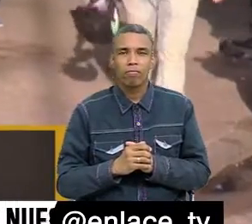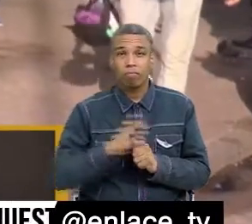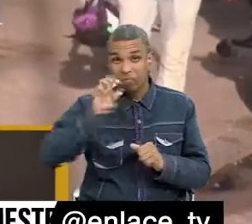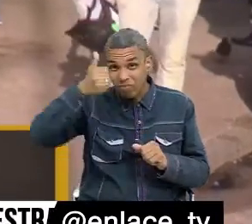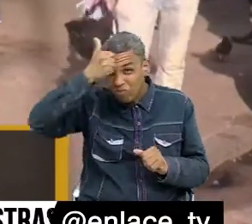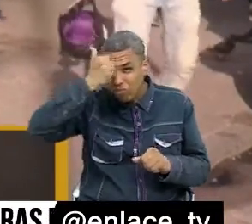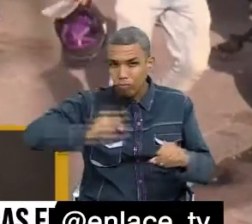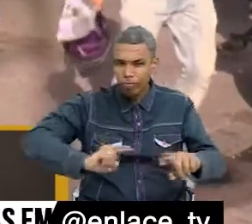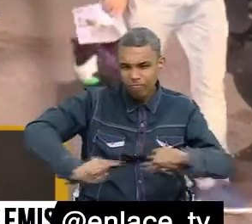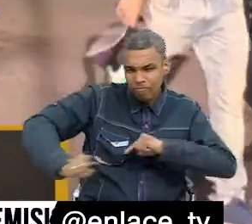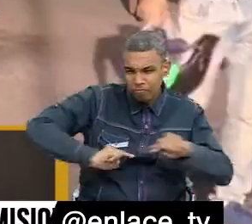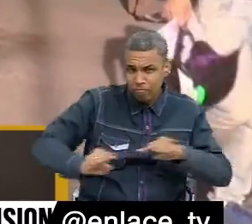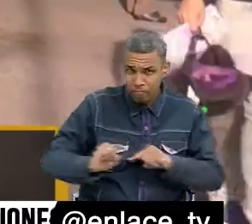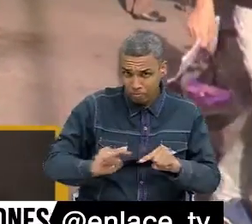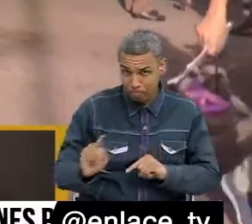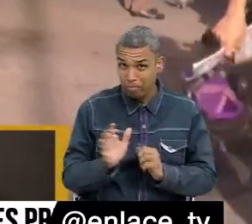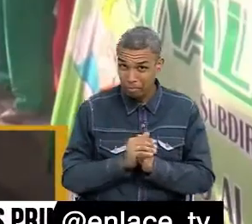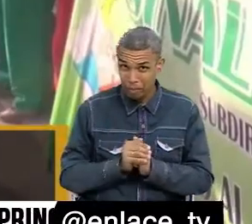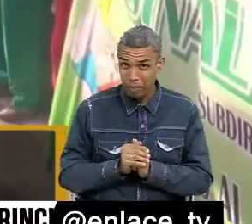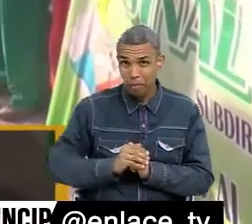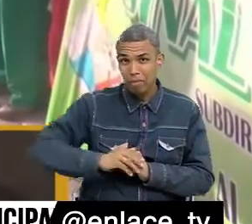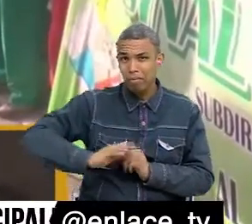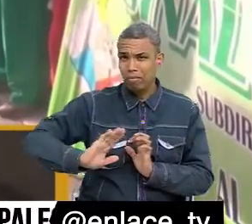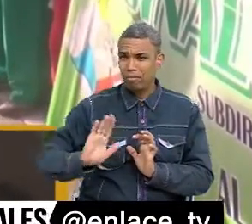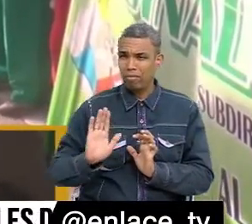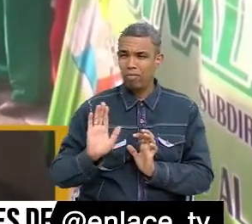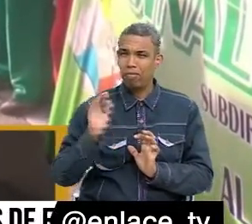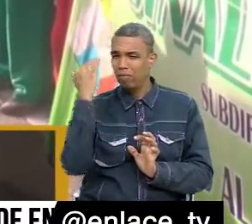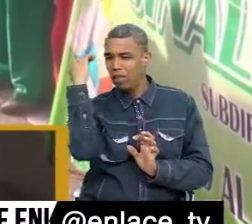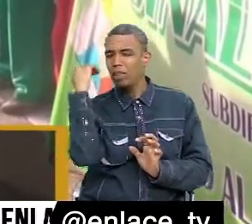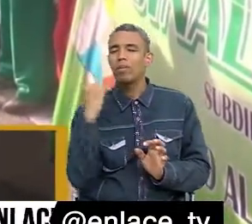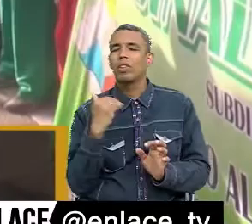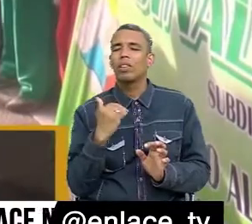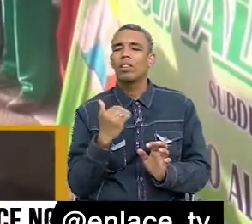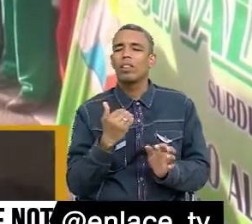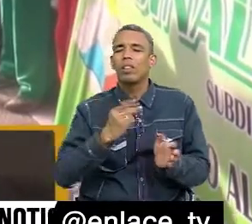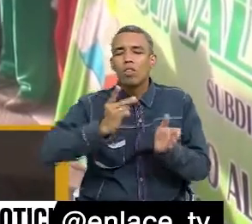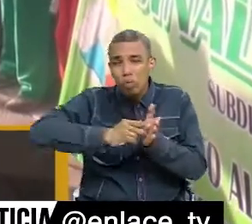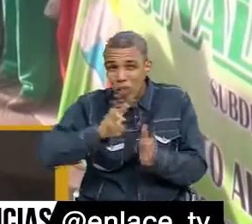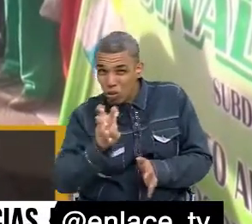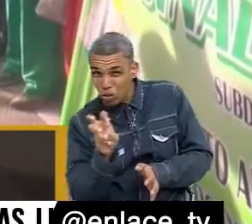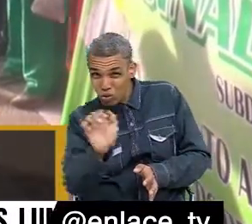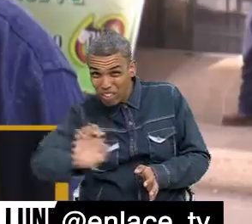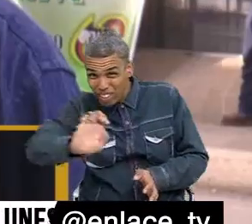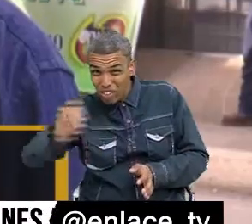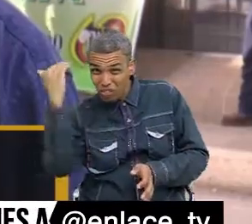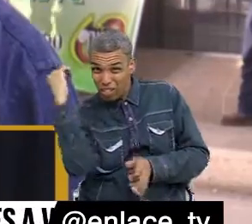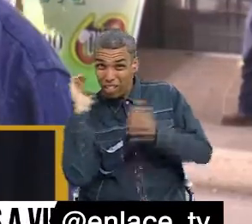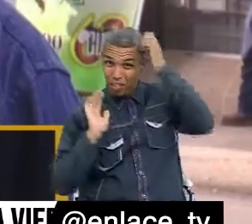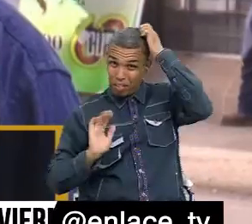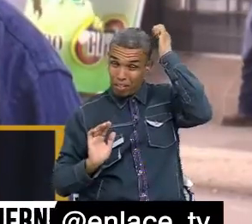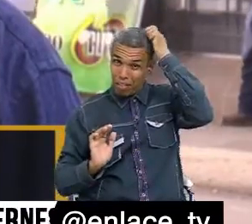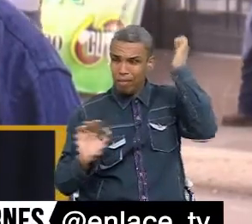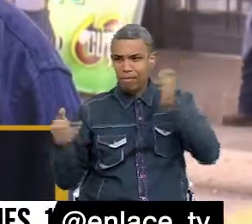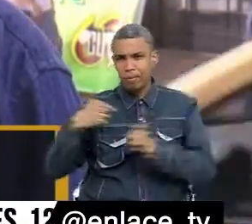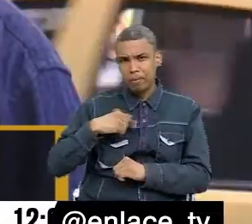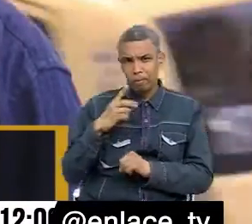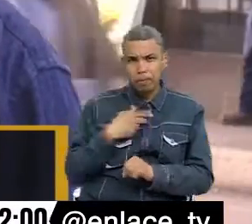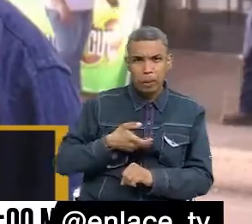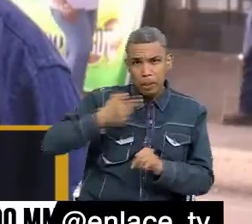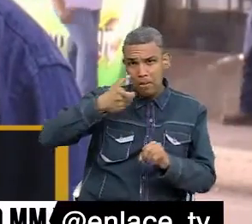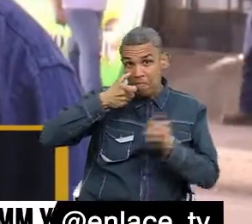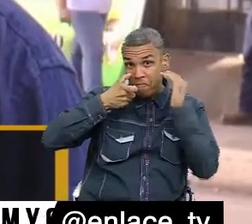Gobierno Nacional. La caja está intervenida desde el 28 de enero del 2008 y hoy le estamos exigiendo a la Superintendencia que nos devuelva la caja de compensación, así